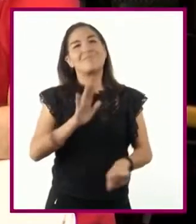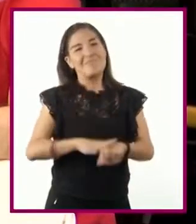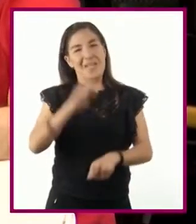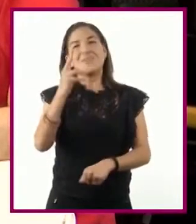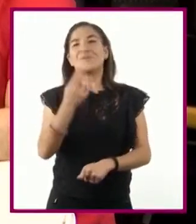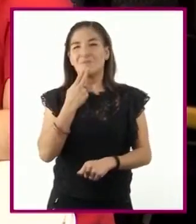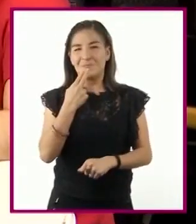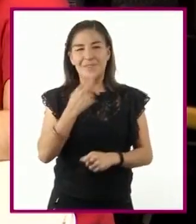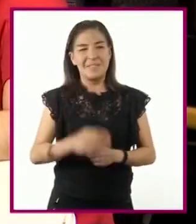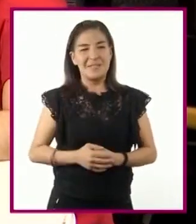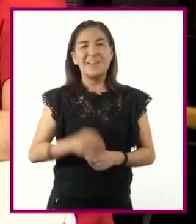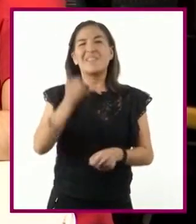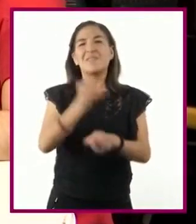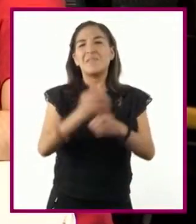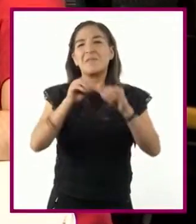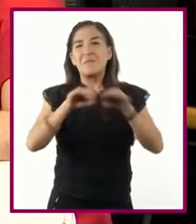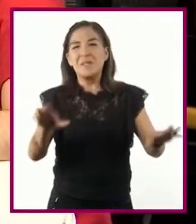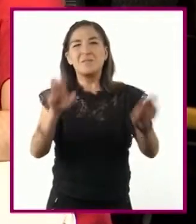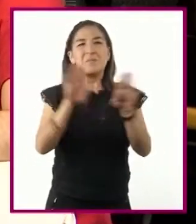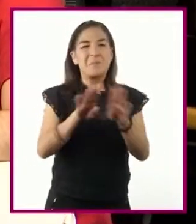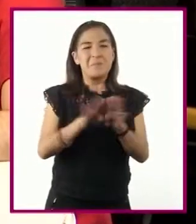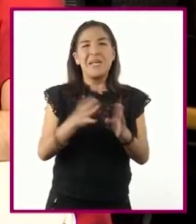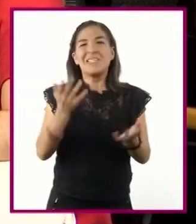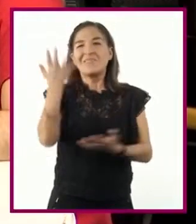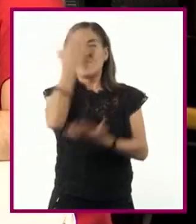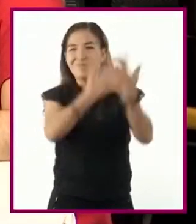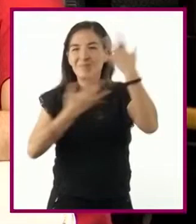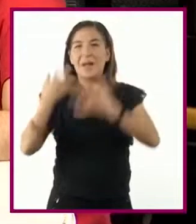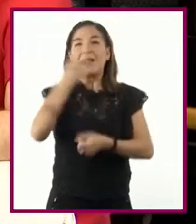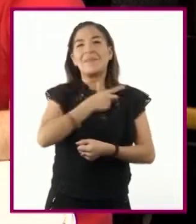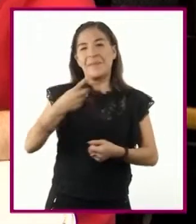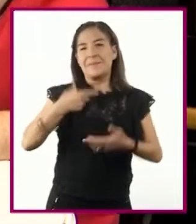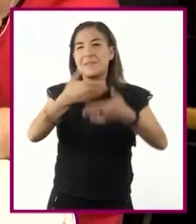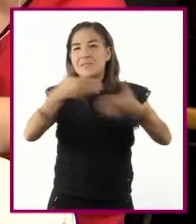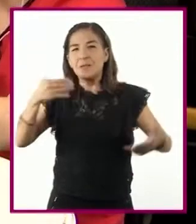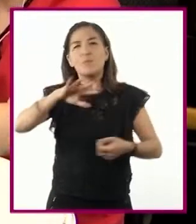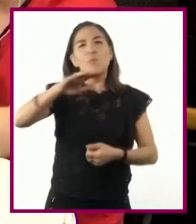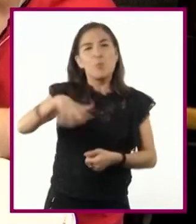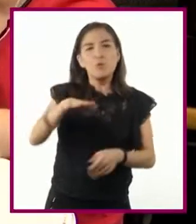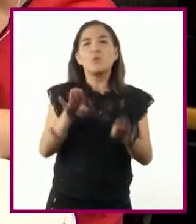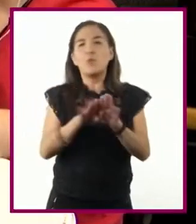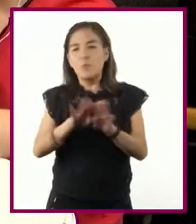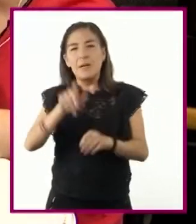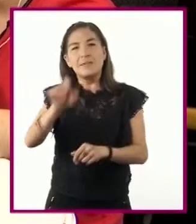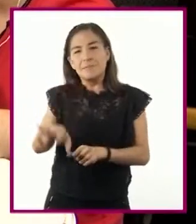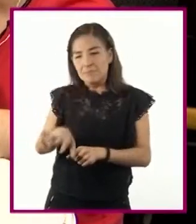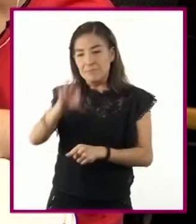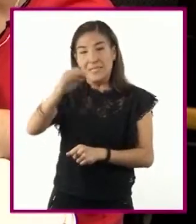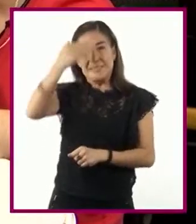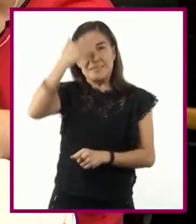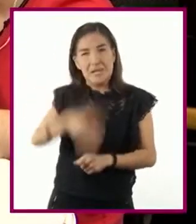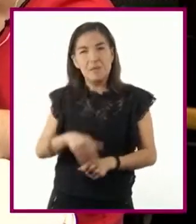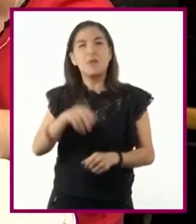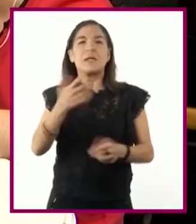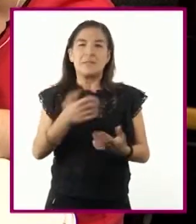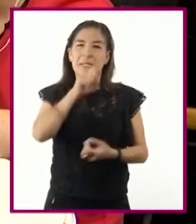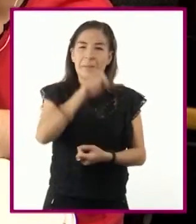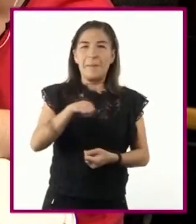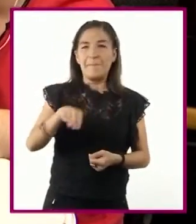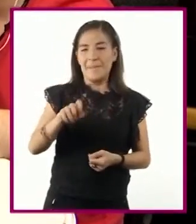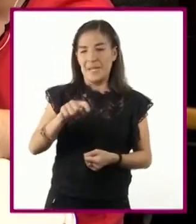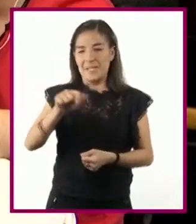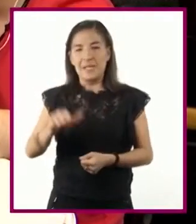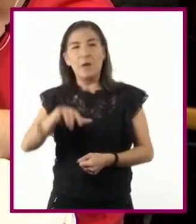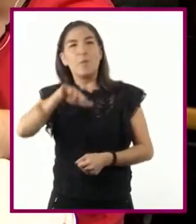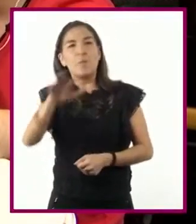está dispersa. Hay que saber buscar, empleando buscadores o metabuscadores